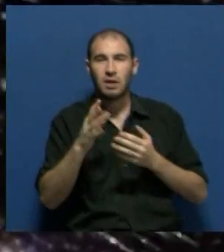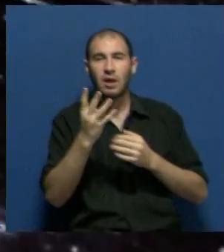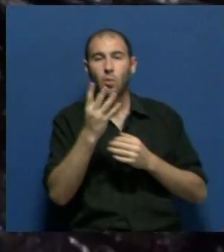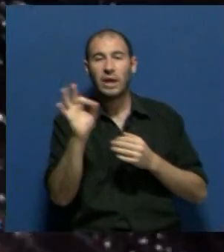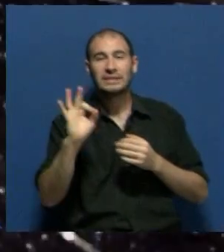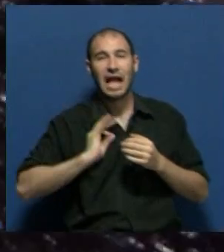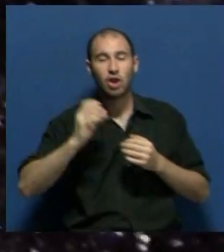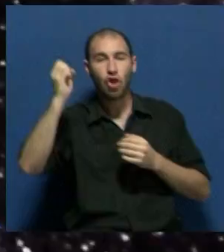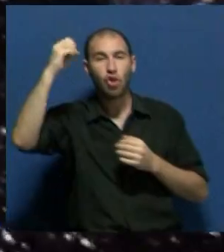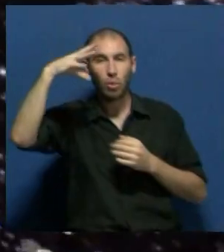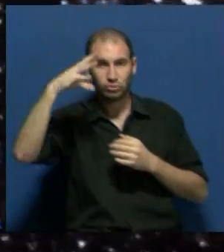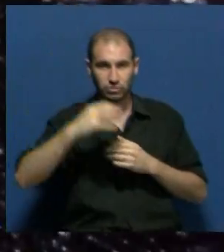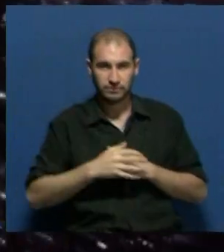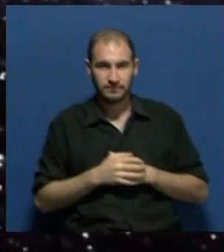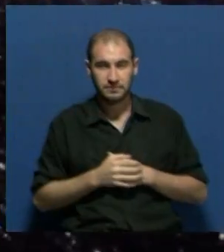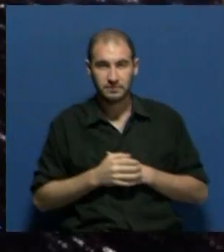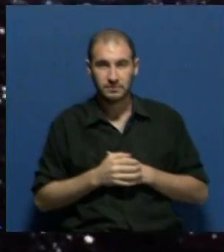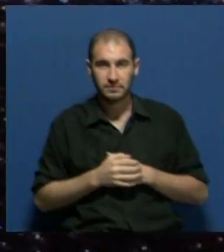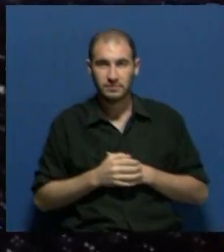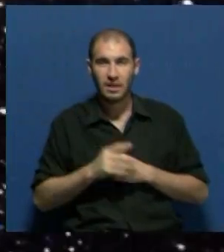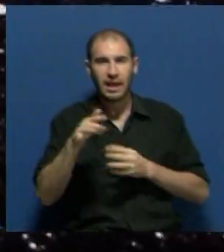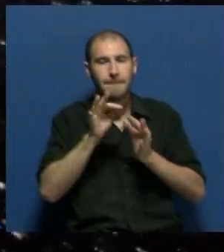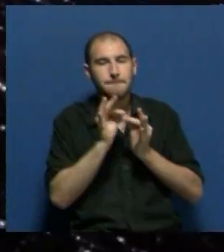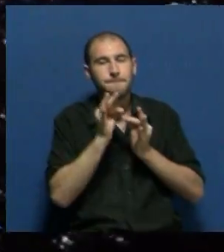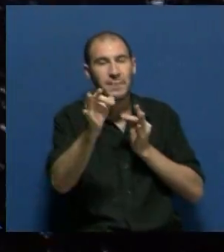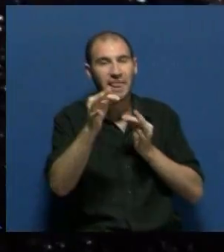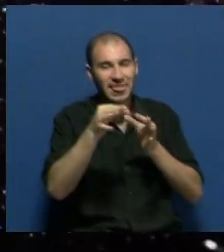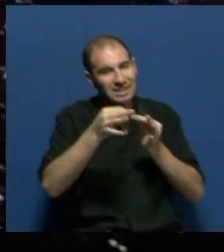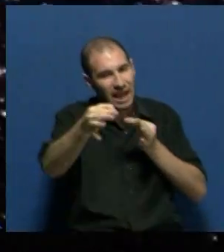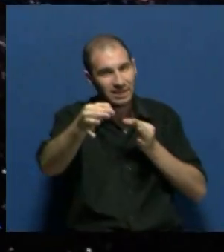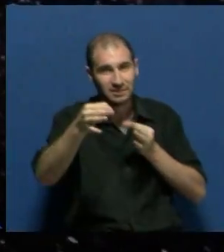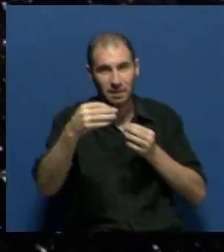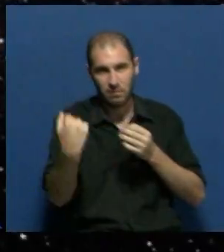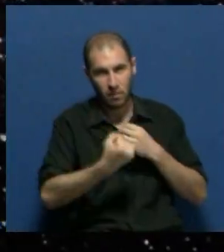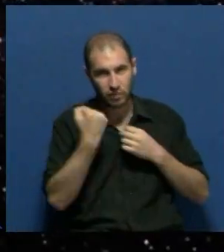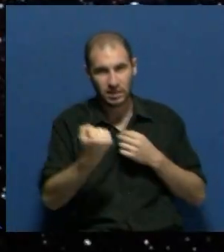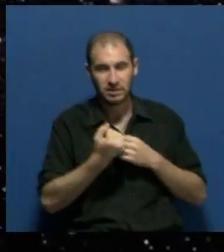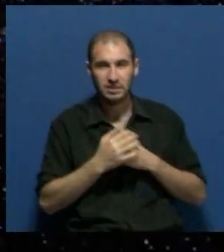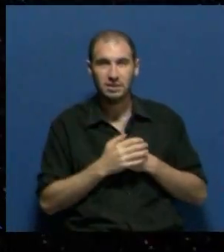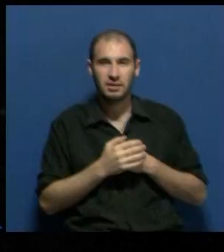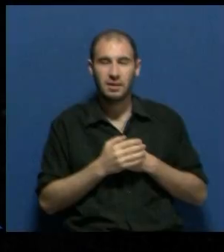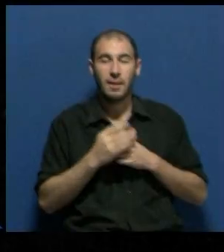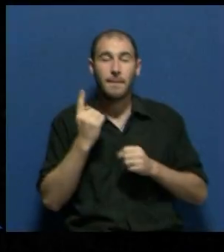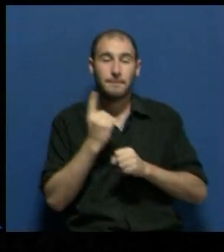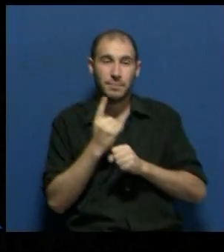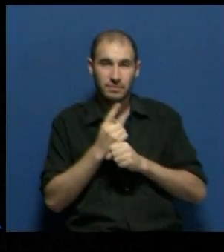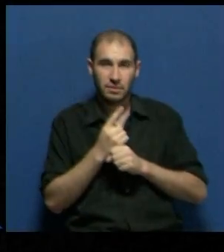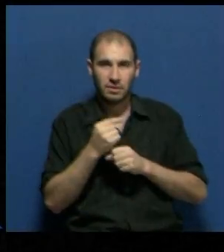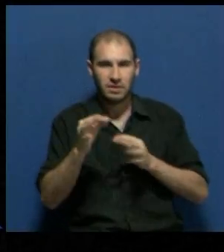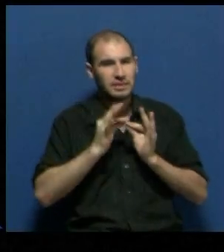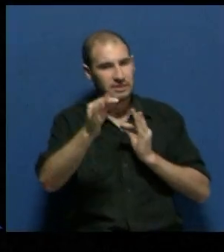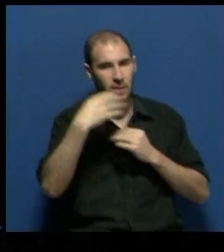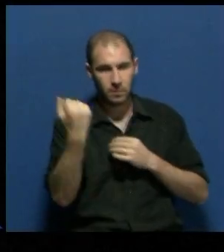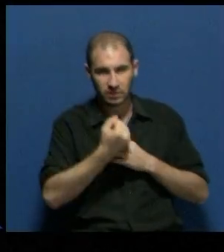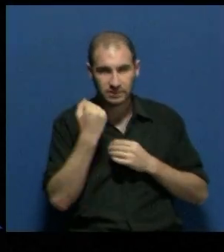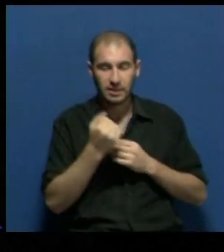años luz. Cuando se está midiendo distancias importantes, tenemos que determinar, o sea, grandes